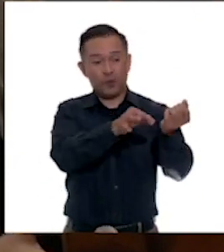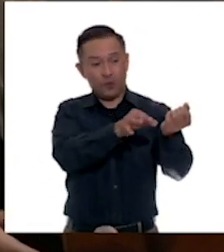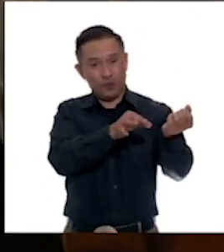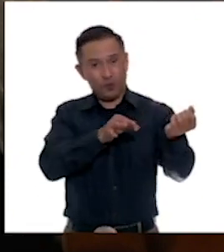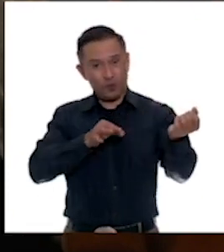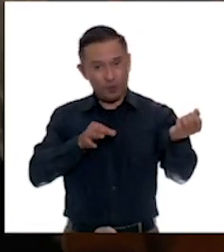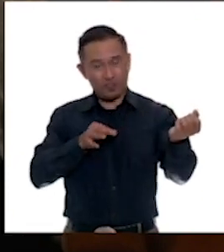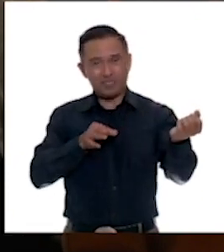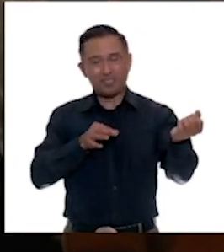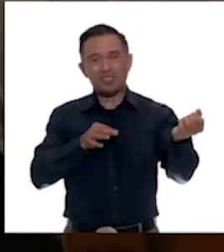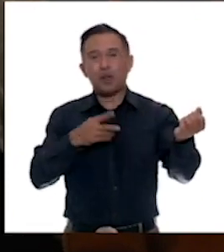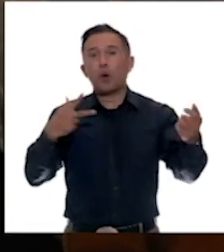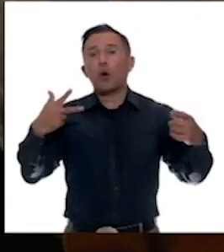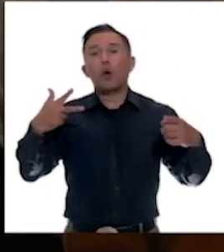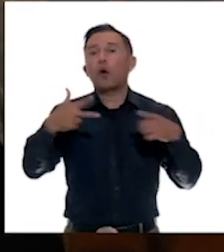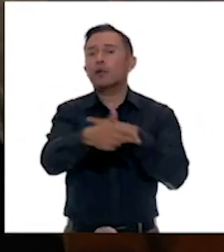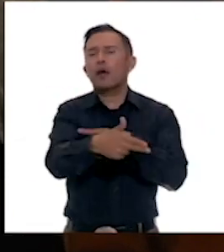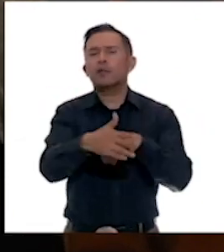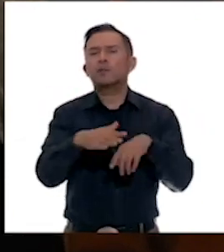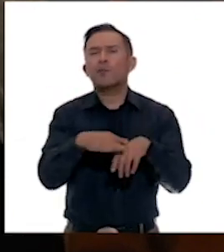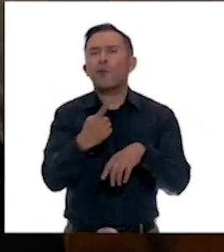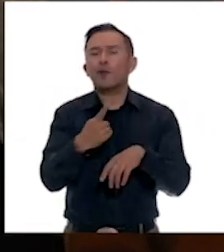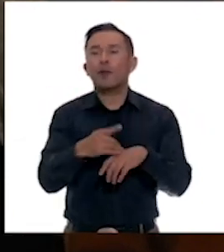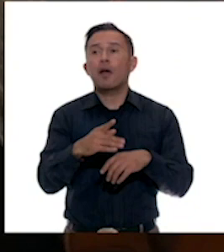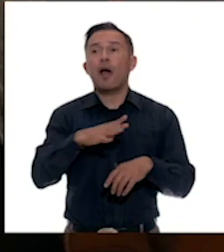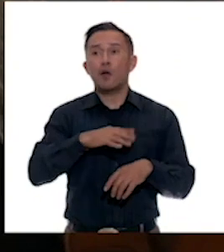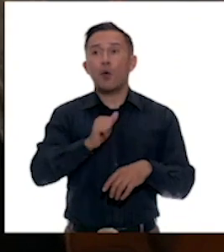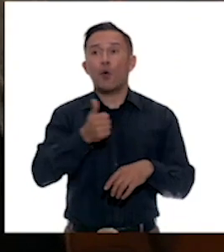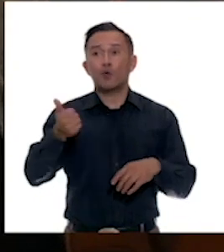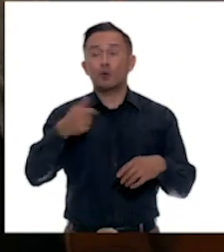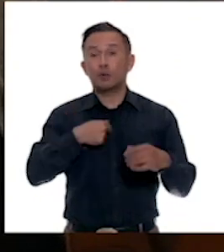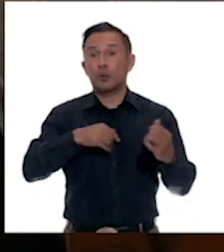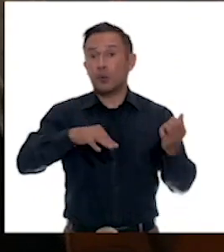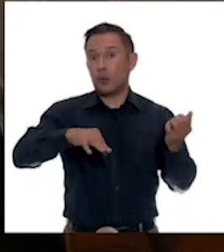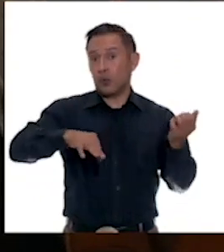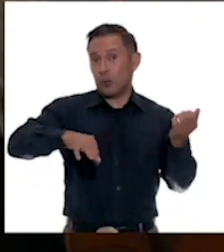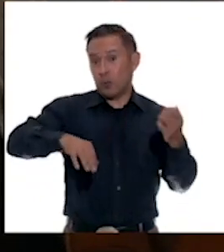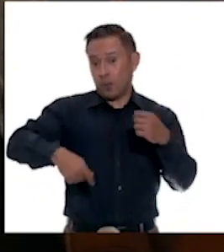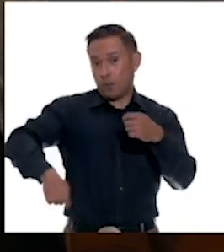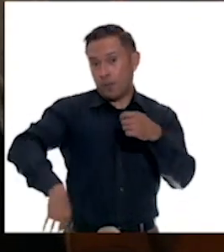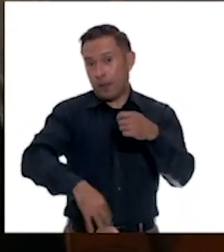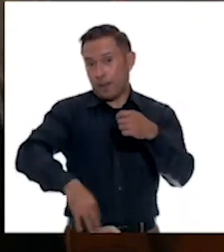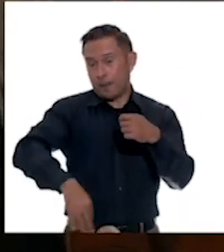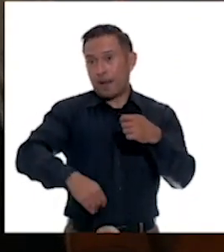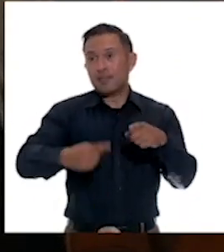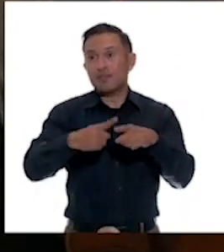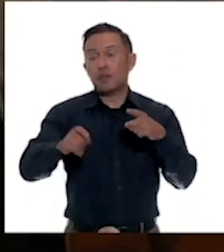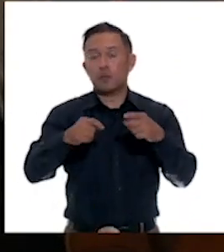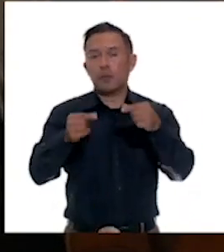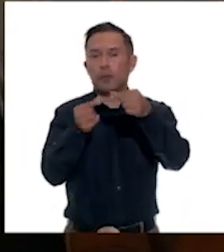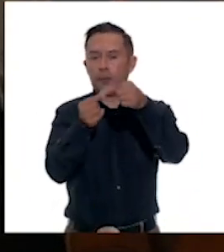cuerdas frotadas? Porque a diferencia de otros instrumentos de cuerda, el violín usa el arco.